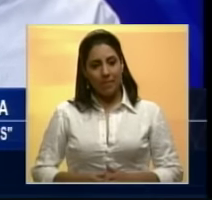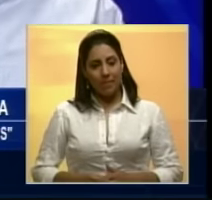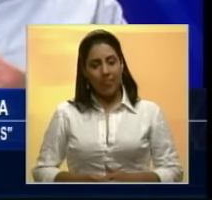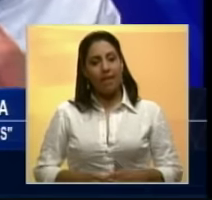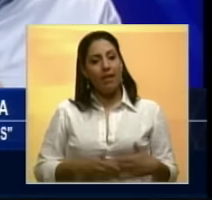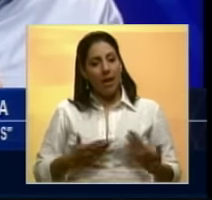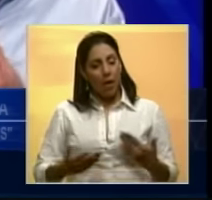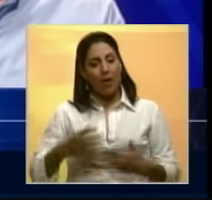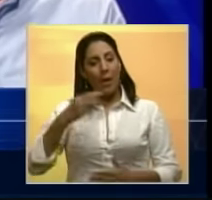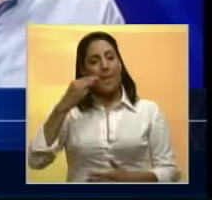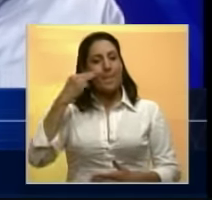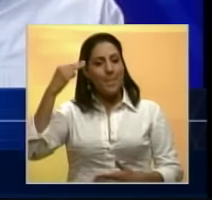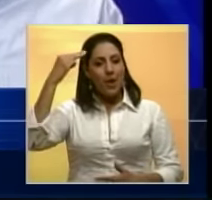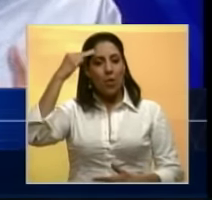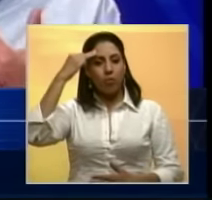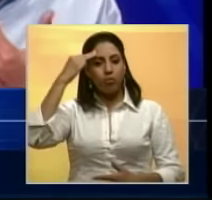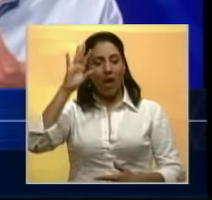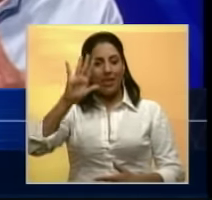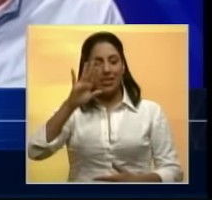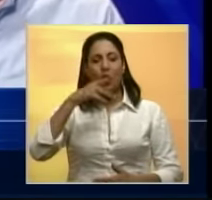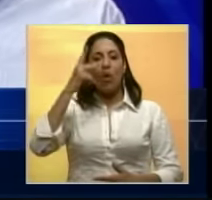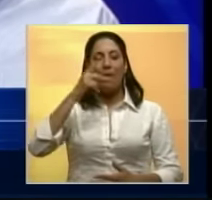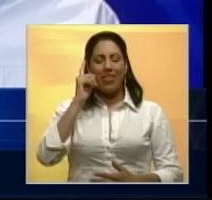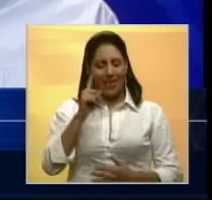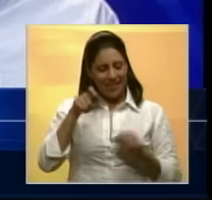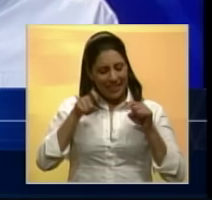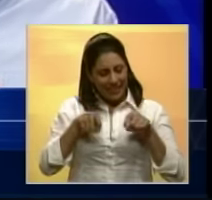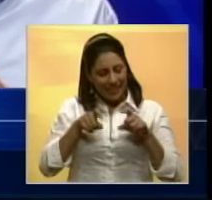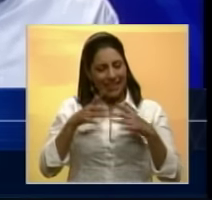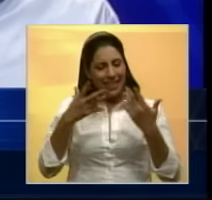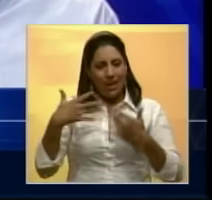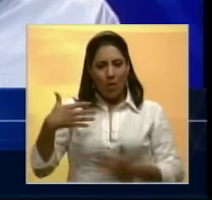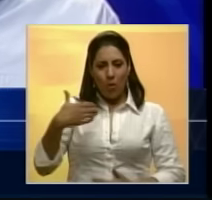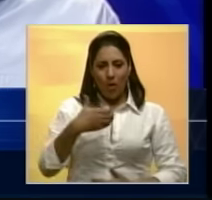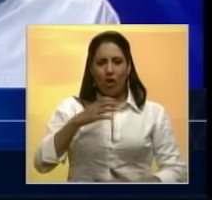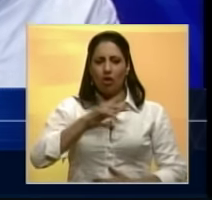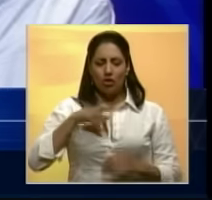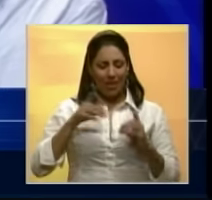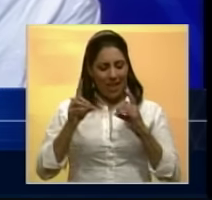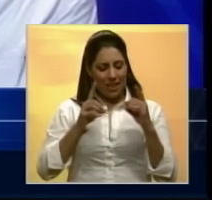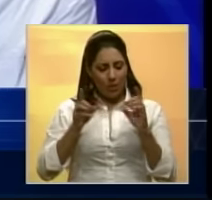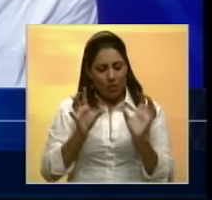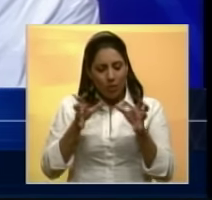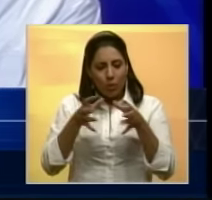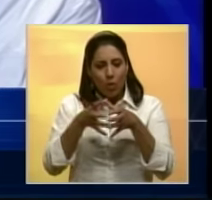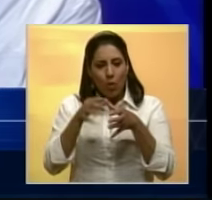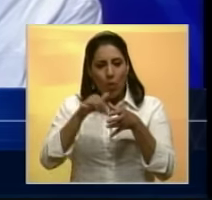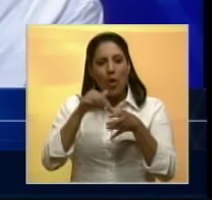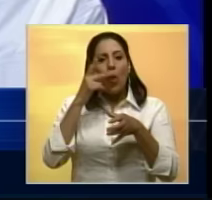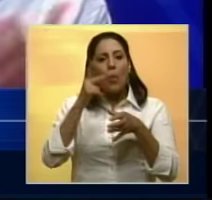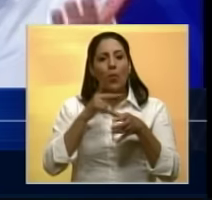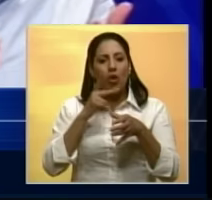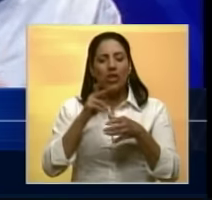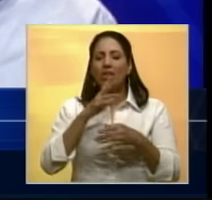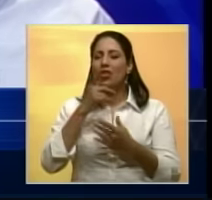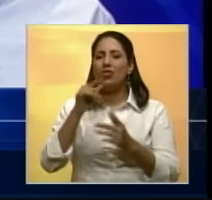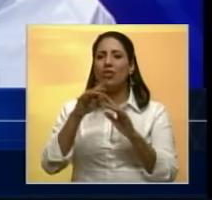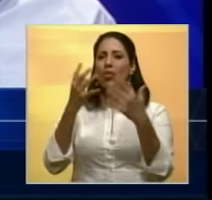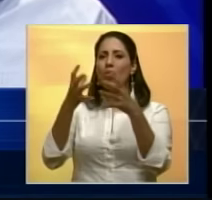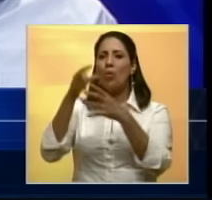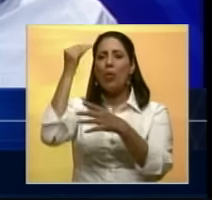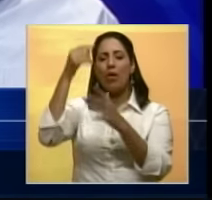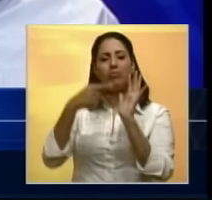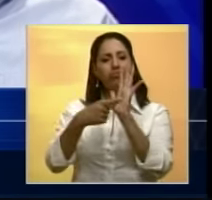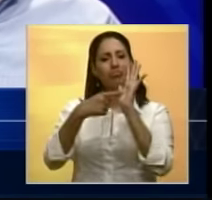Y parte de la madurez política que este país necesita de la Mesa de la Unidad es que nuestras discusiones las demos en el seno de la discusión política y no en el marco de la